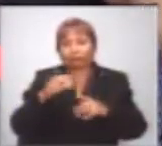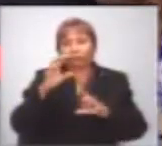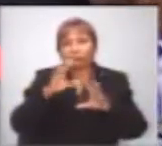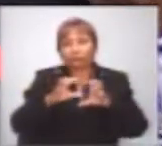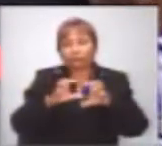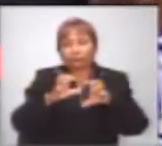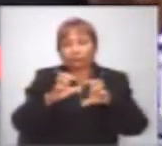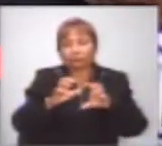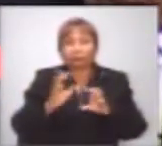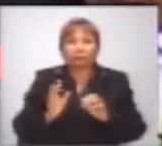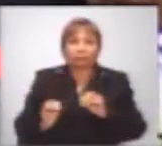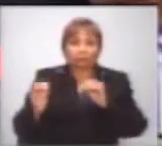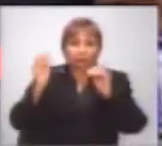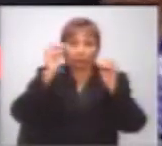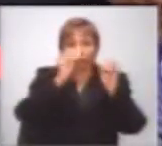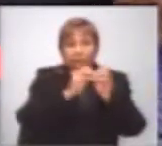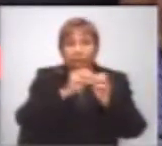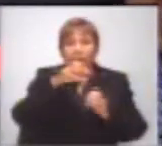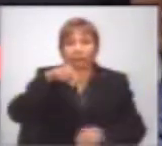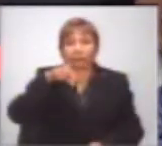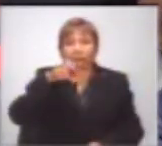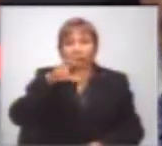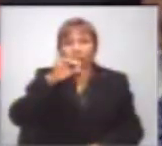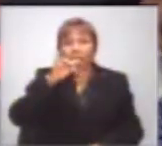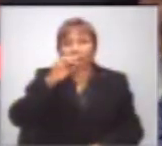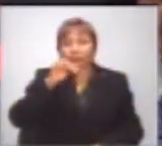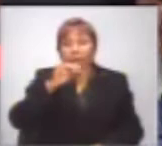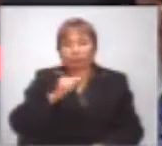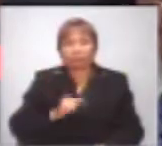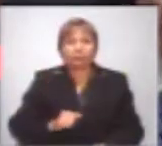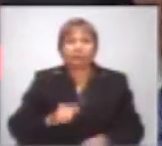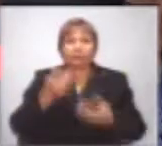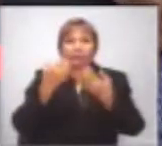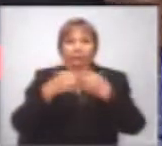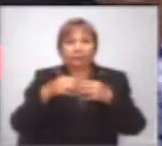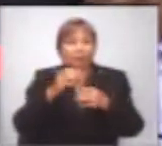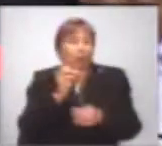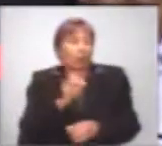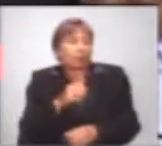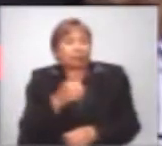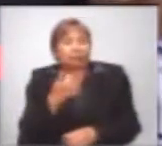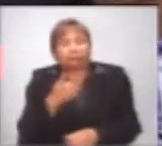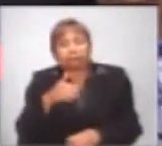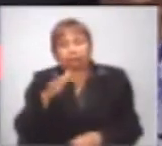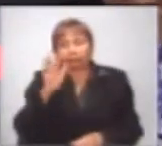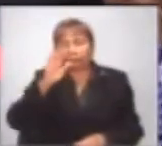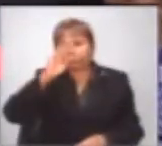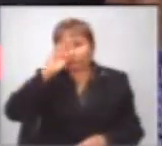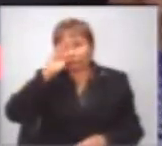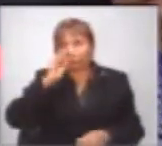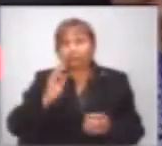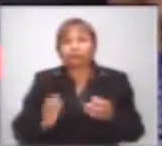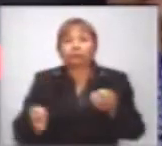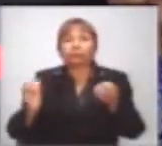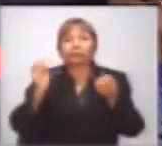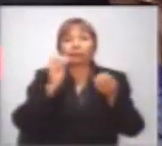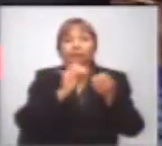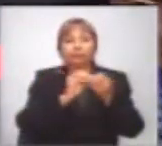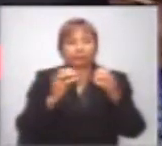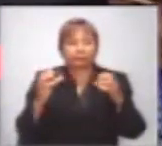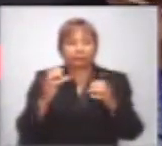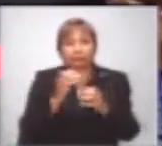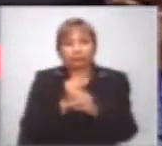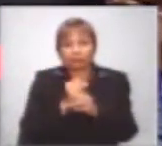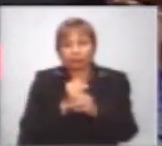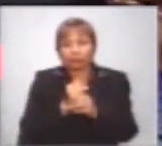cáncer, pueden incrementar la prima las empresas. O por otras enfermedades, pueden incrementar en